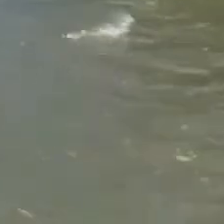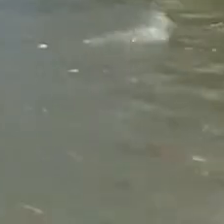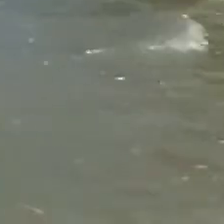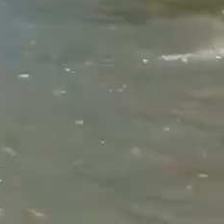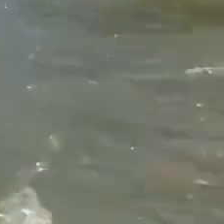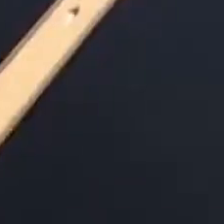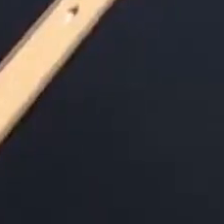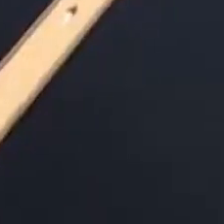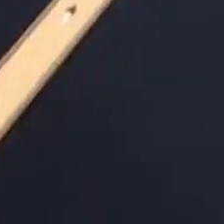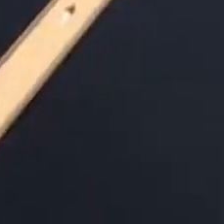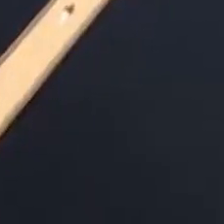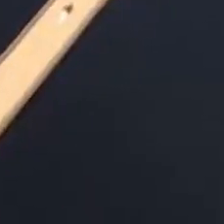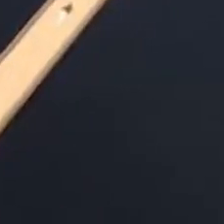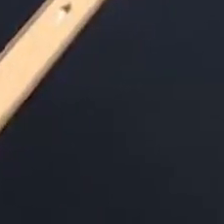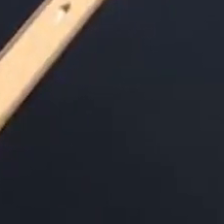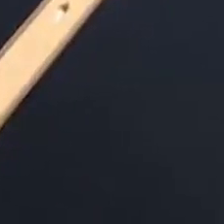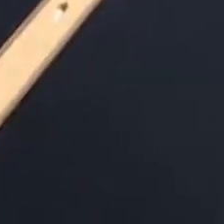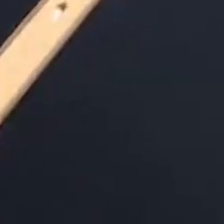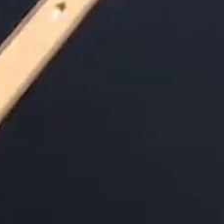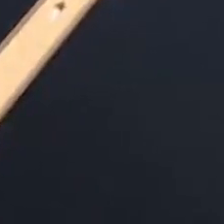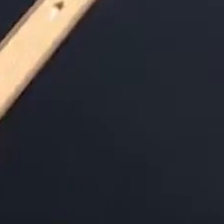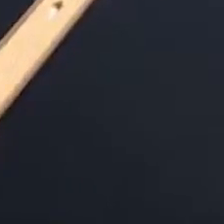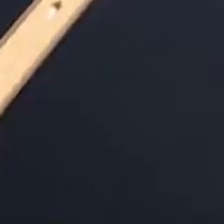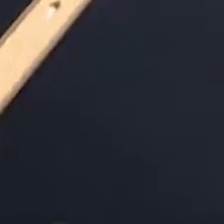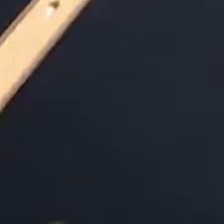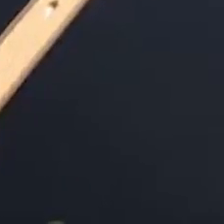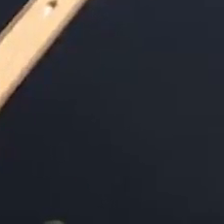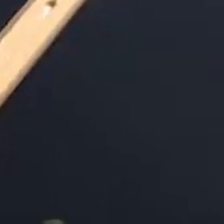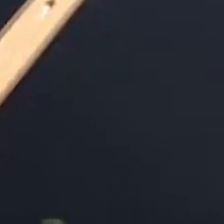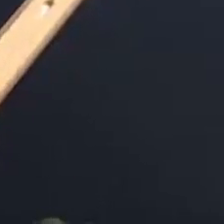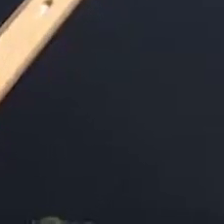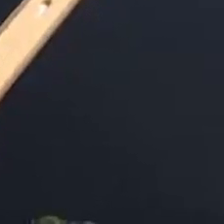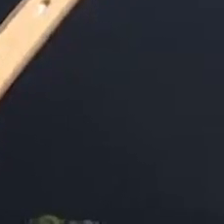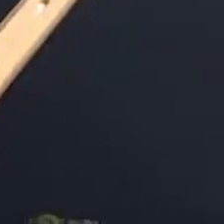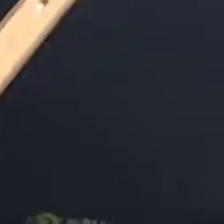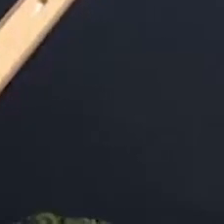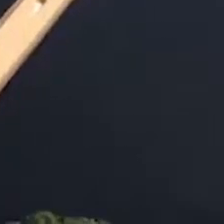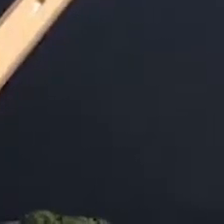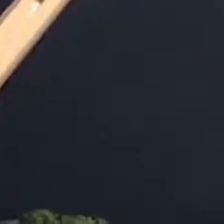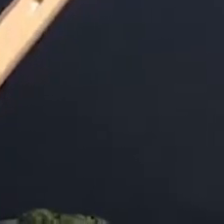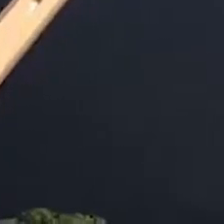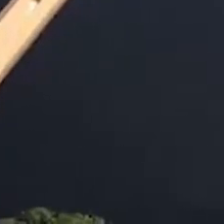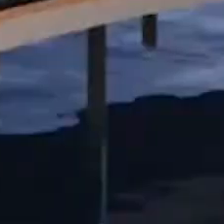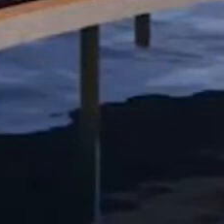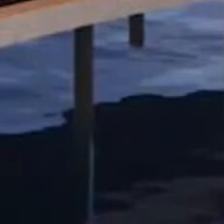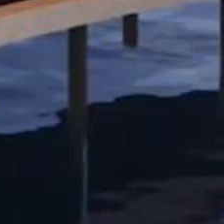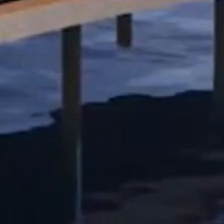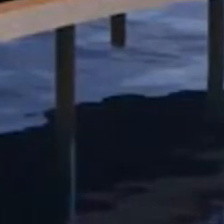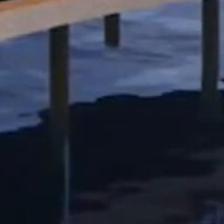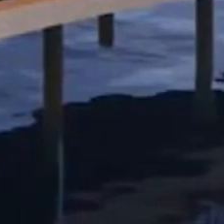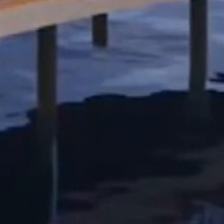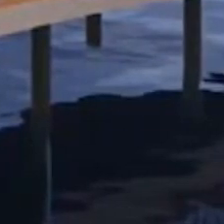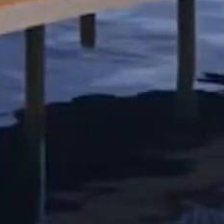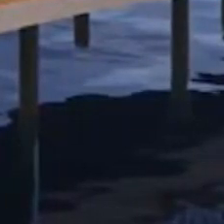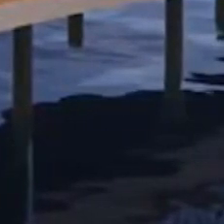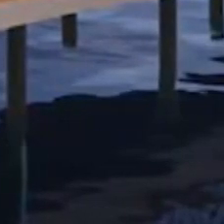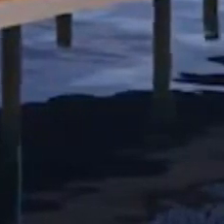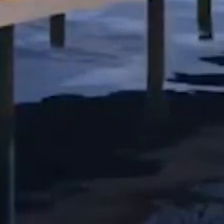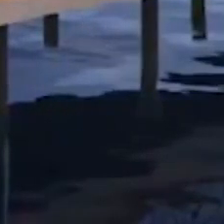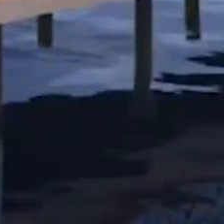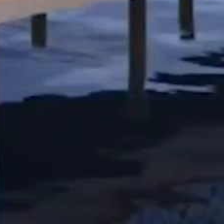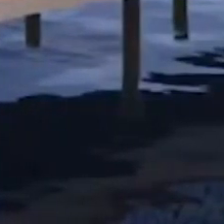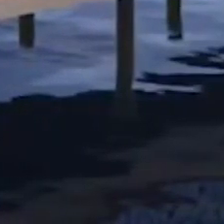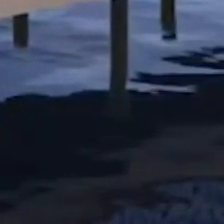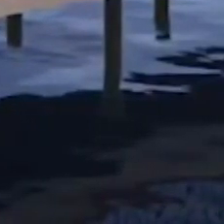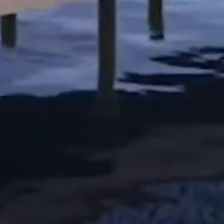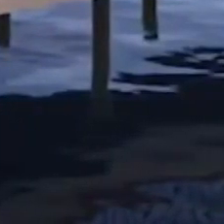estamos viendo, ese ecoparque turístico, la joya de este proyecto que tendrá senderos ecológicos,